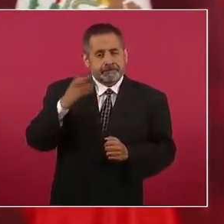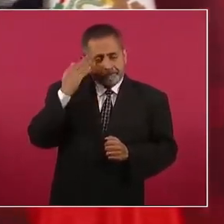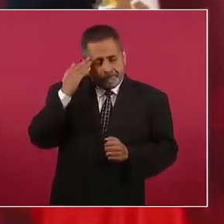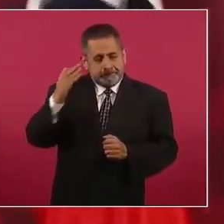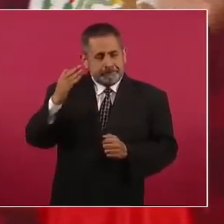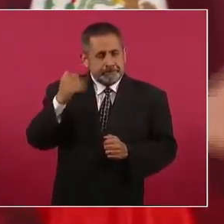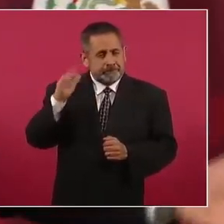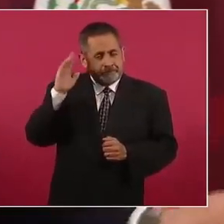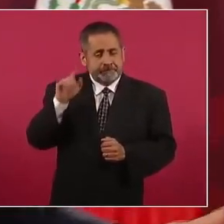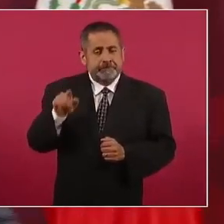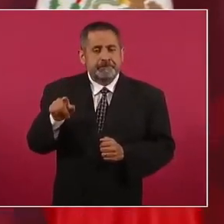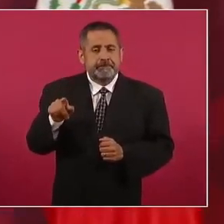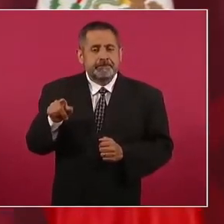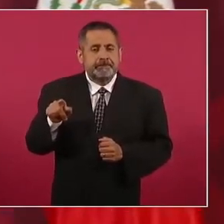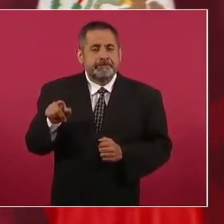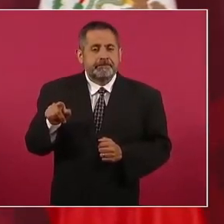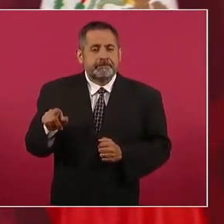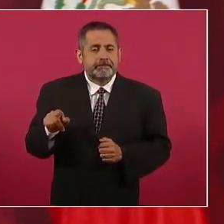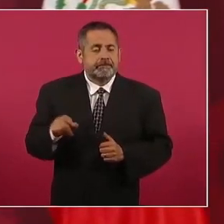de